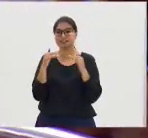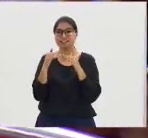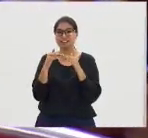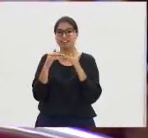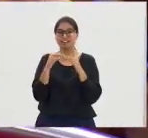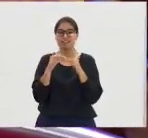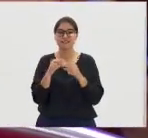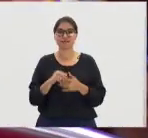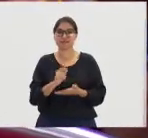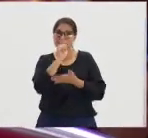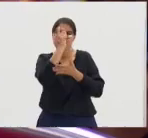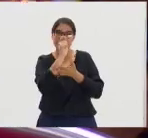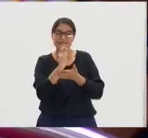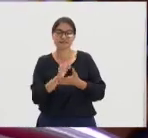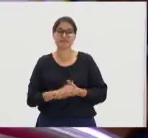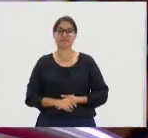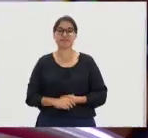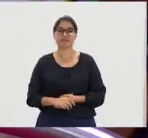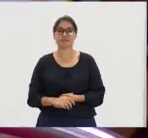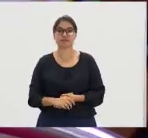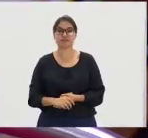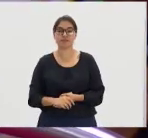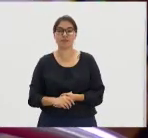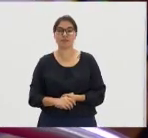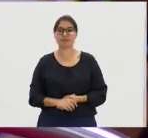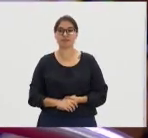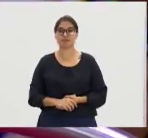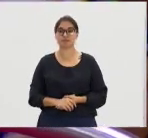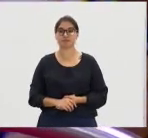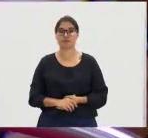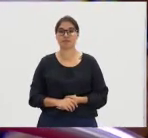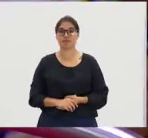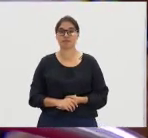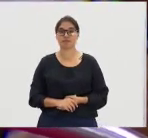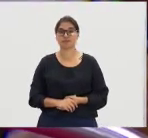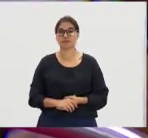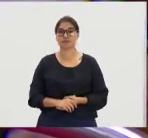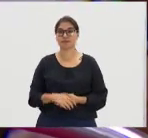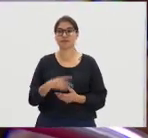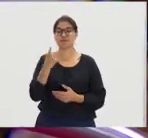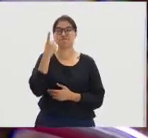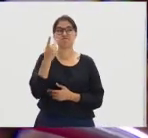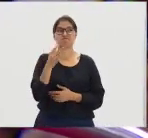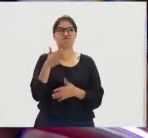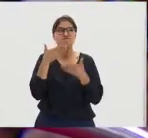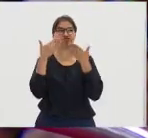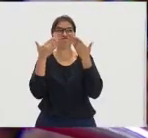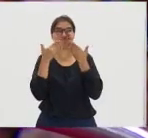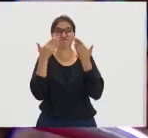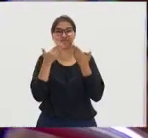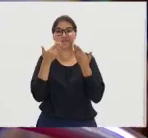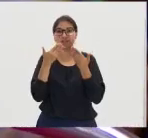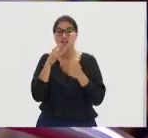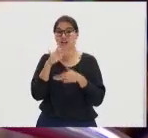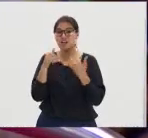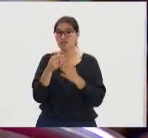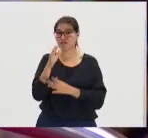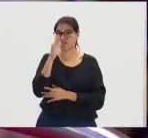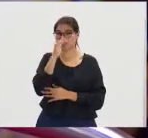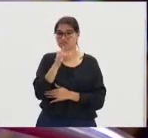Llévame. Y nosotros que entramos, el montón de zapatos chinos, aquel olor a plástico. Solo gente súper pro compra ahí, imagínense yo